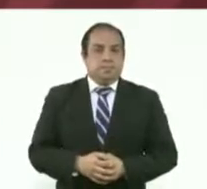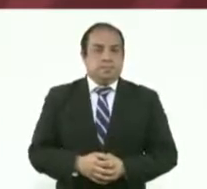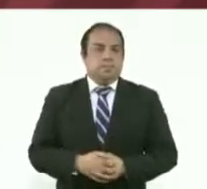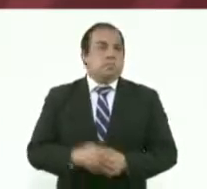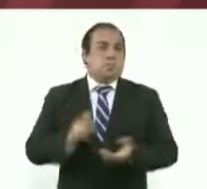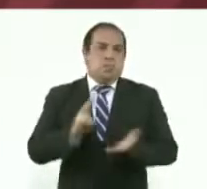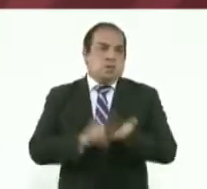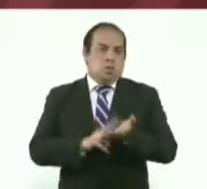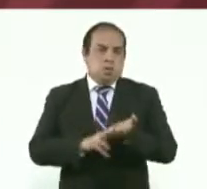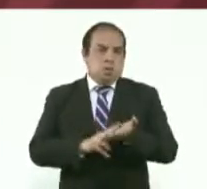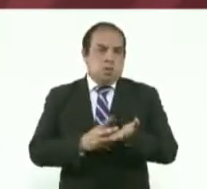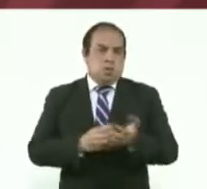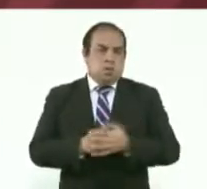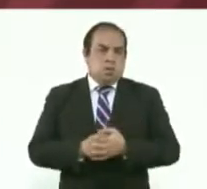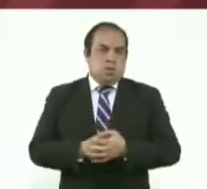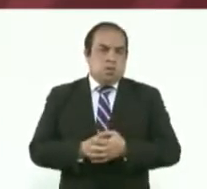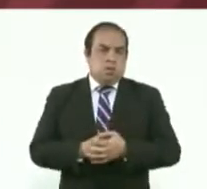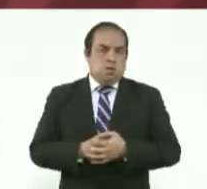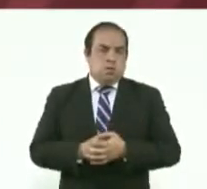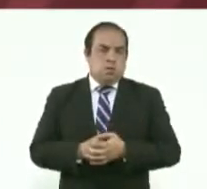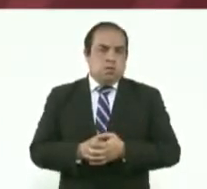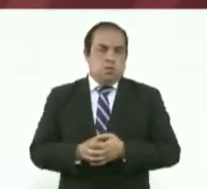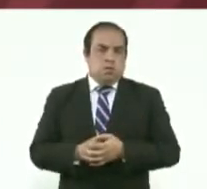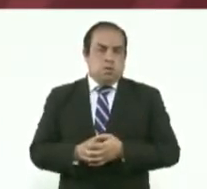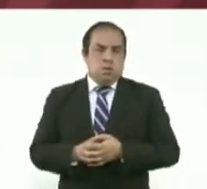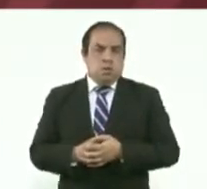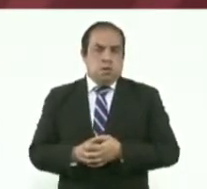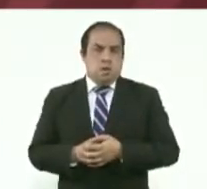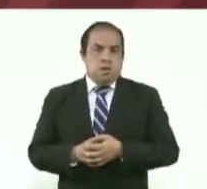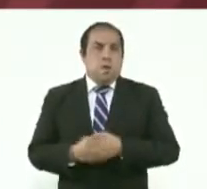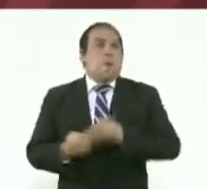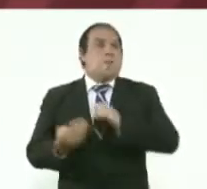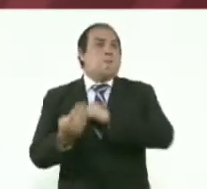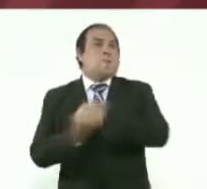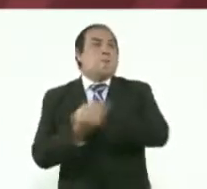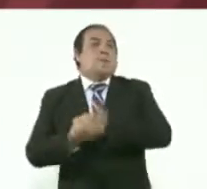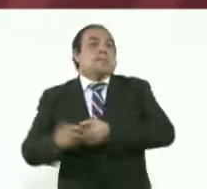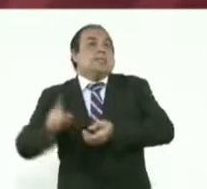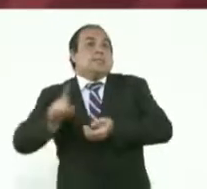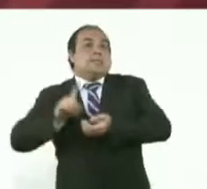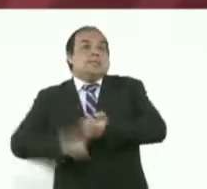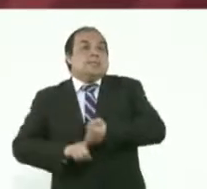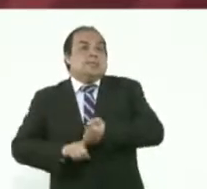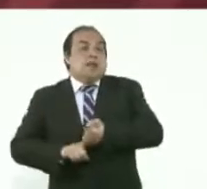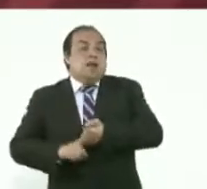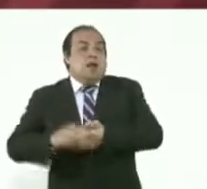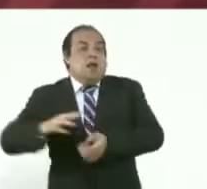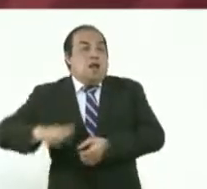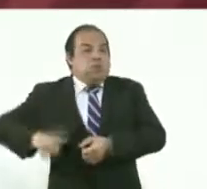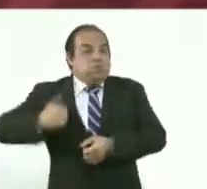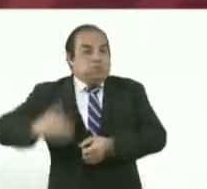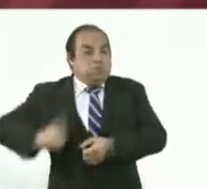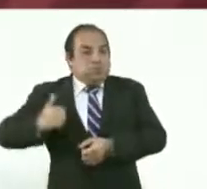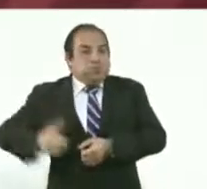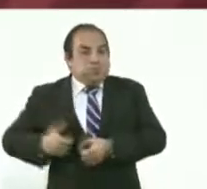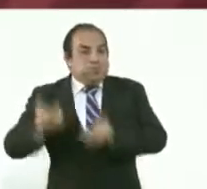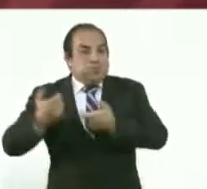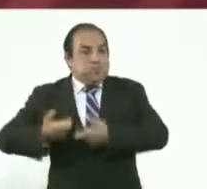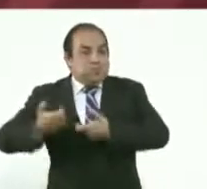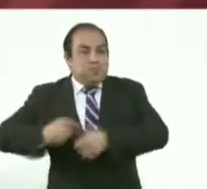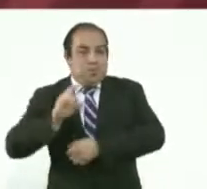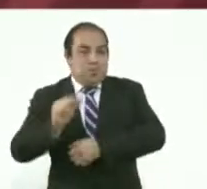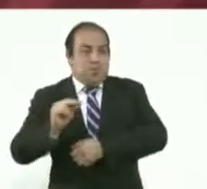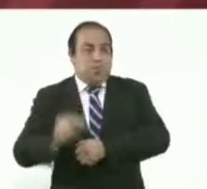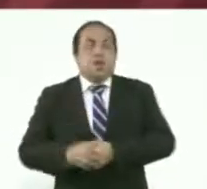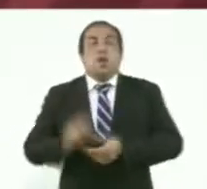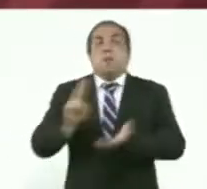vale el beneficio individual por encima del colectivo. Ya en el precio de la